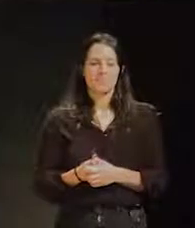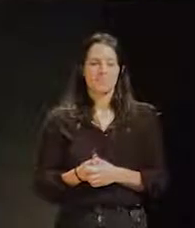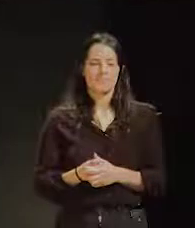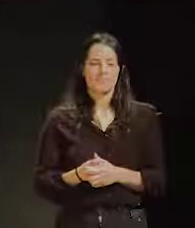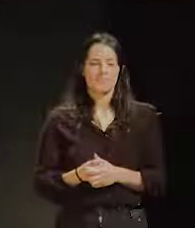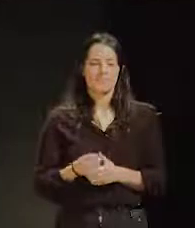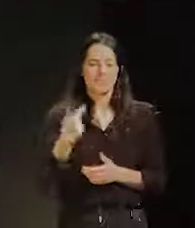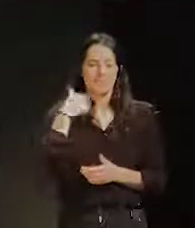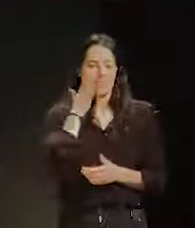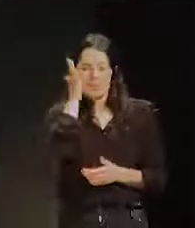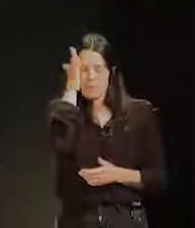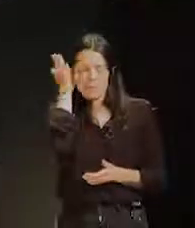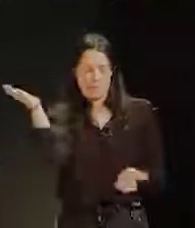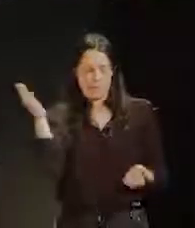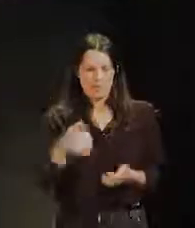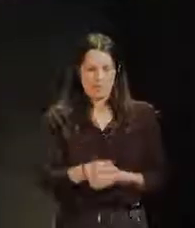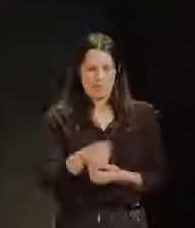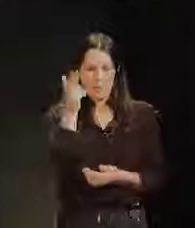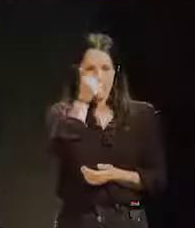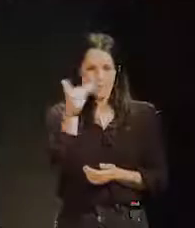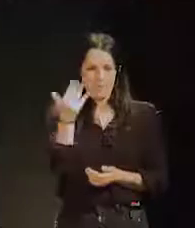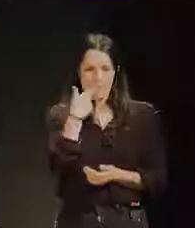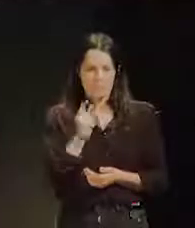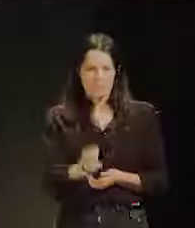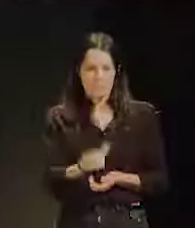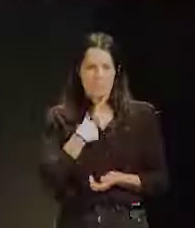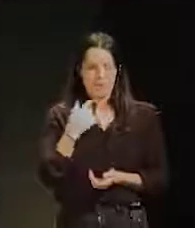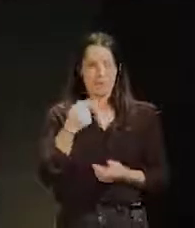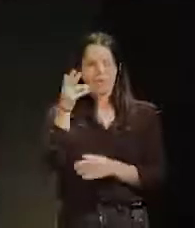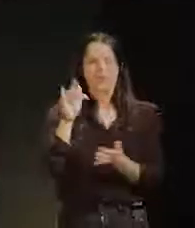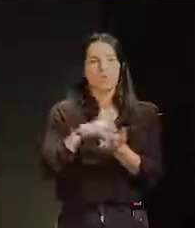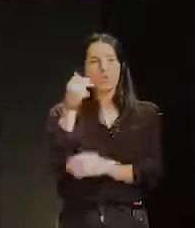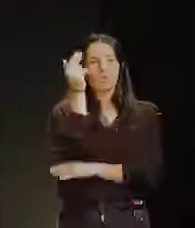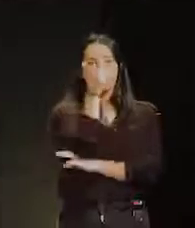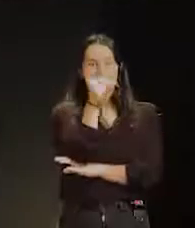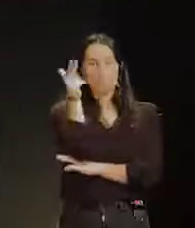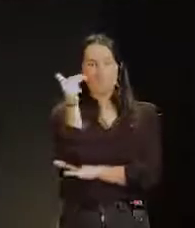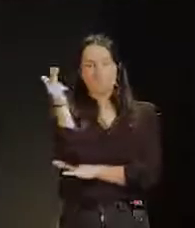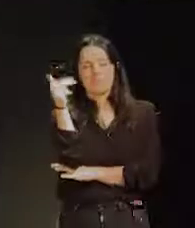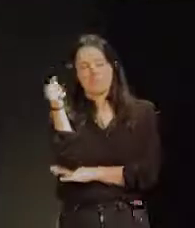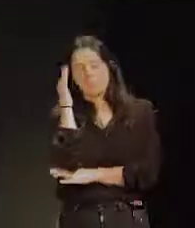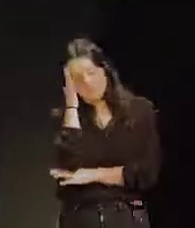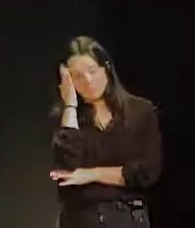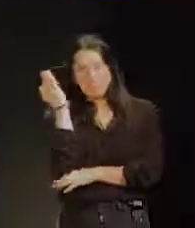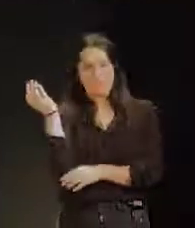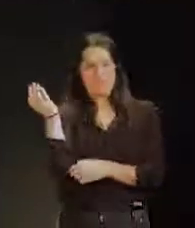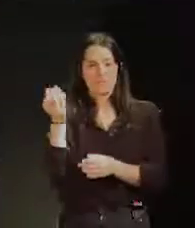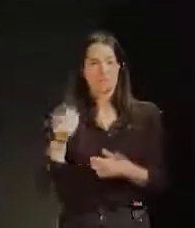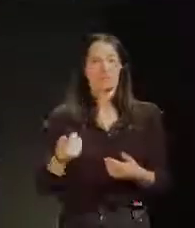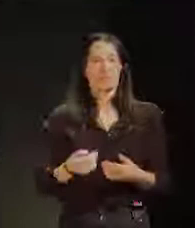me dormía. Cuando pintaba me dormía. Entonces me pasaron